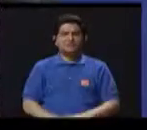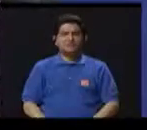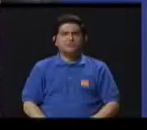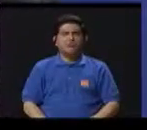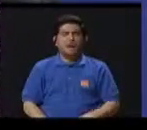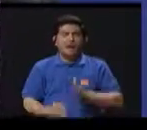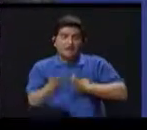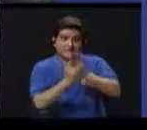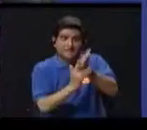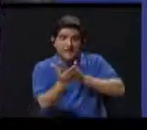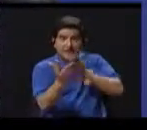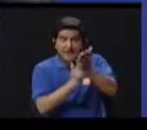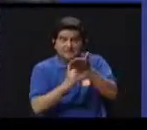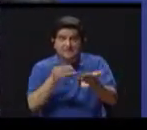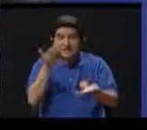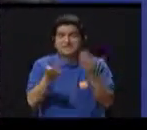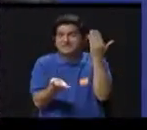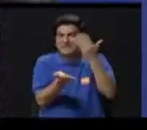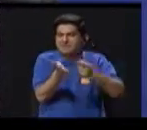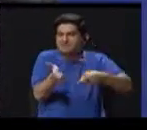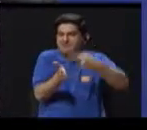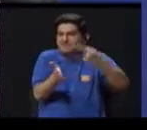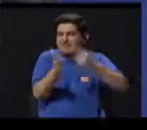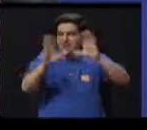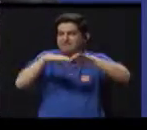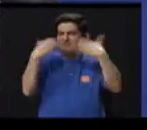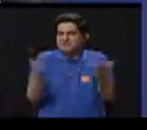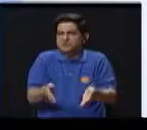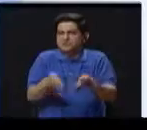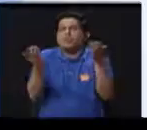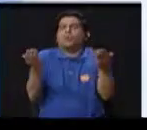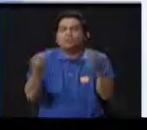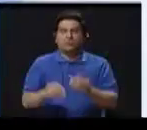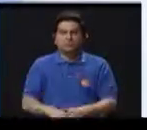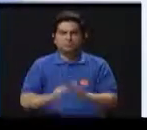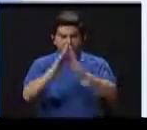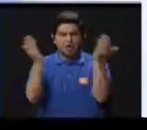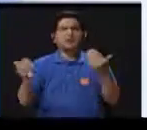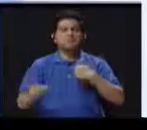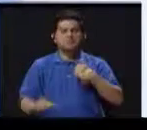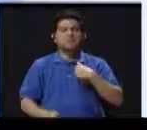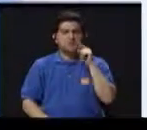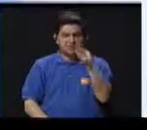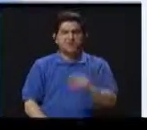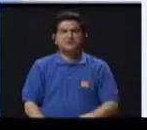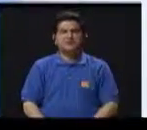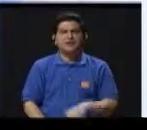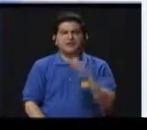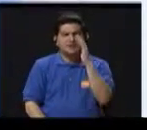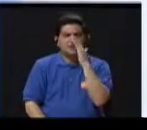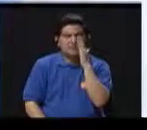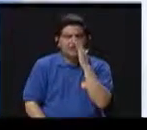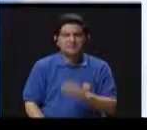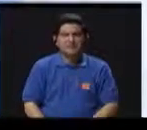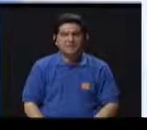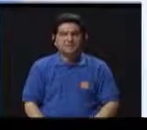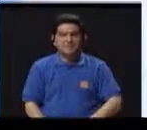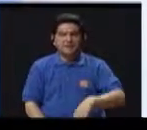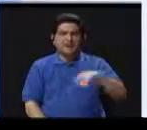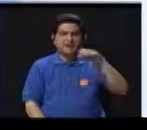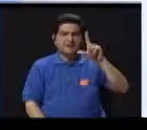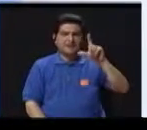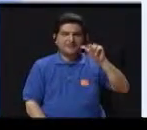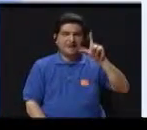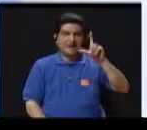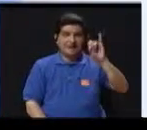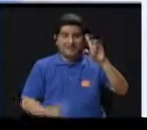entrar y estar ahí y de alguna forma interrumpir las clases? Bueno, había gran apertura por parte de ellos. La mamá de Lali fue la que nos hizo el